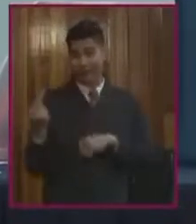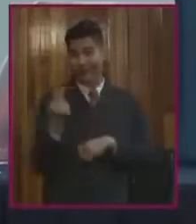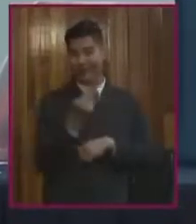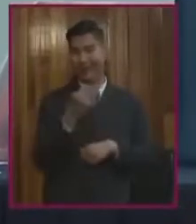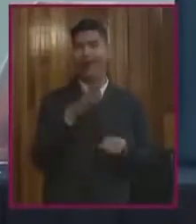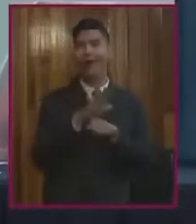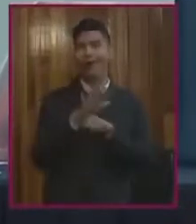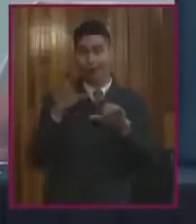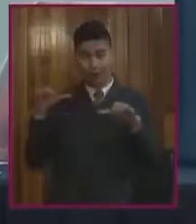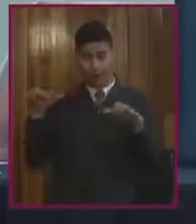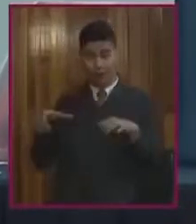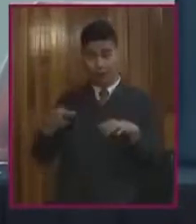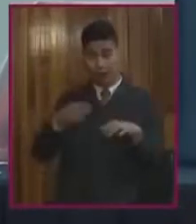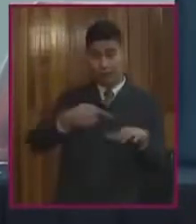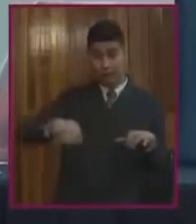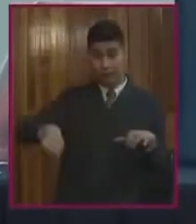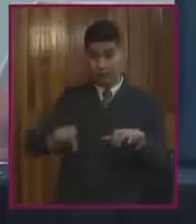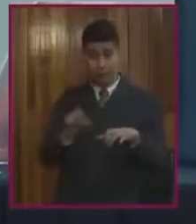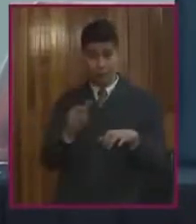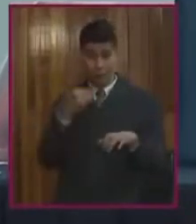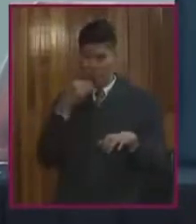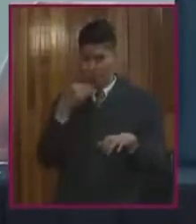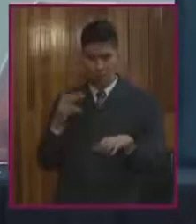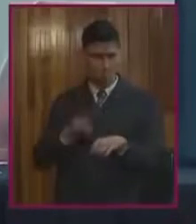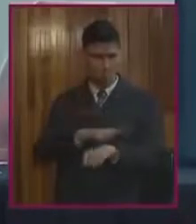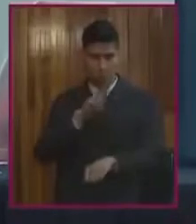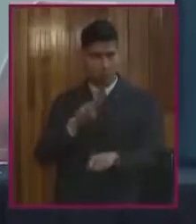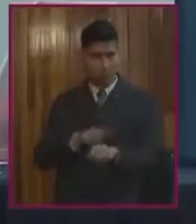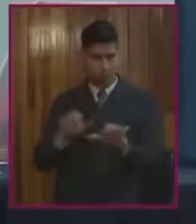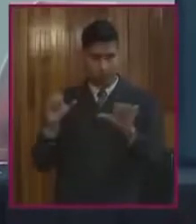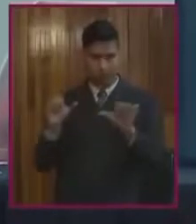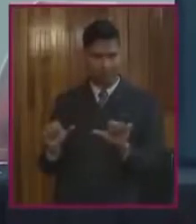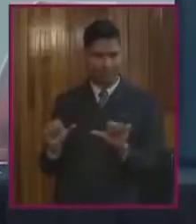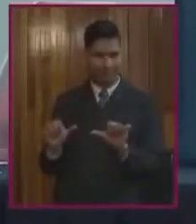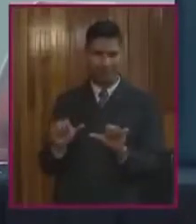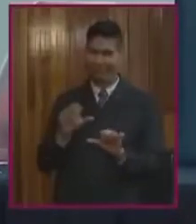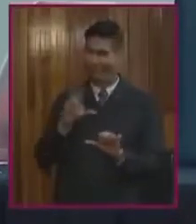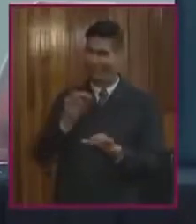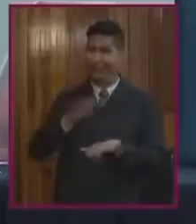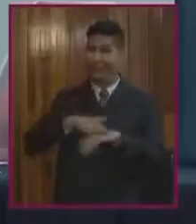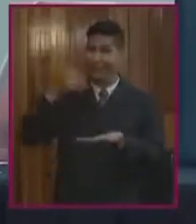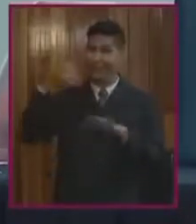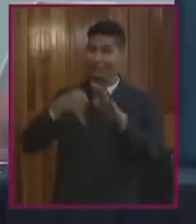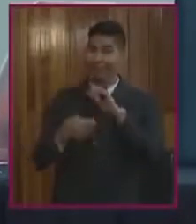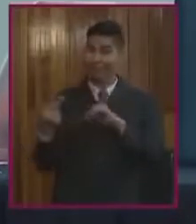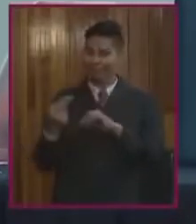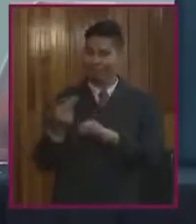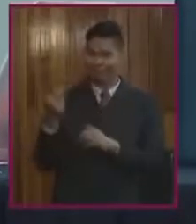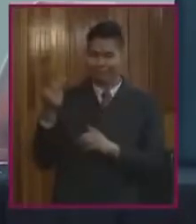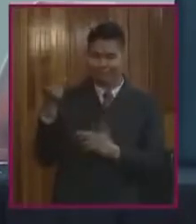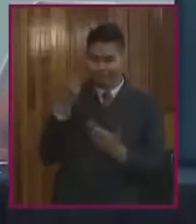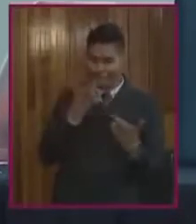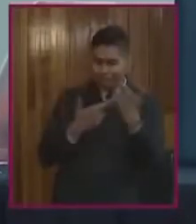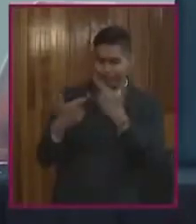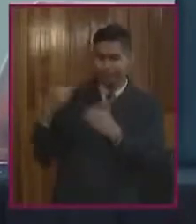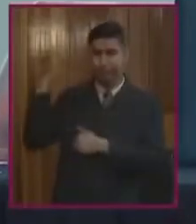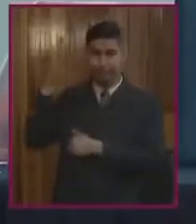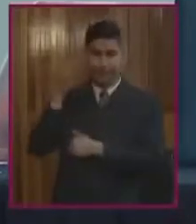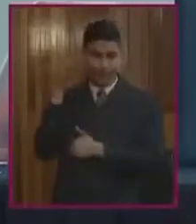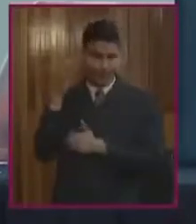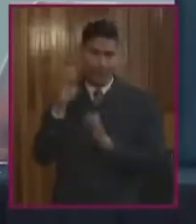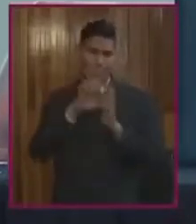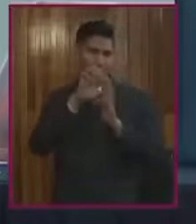la comunidad como conjunto armonioso. En algunos párrafos del currículum se dice que los temas locales son igual